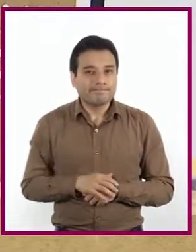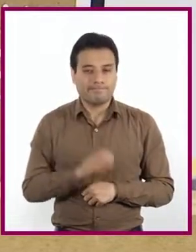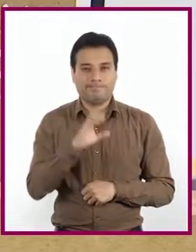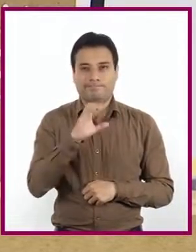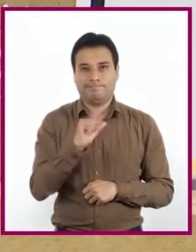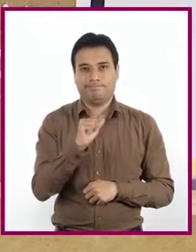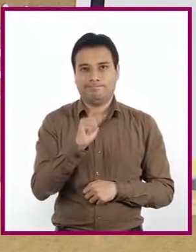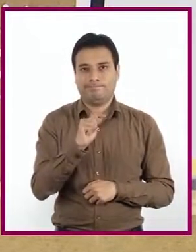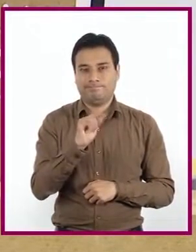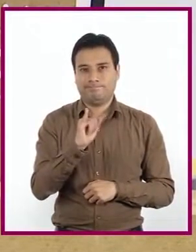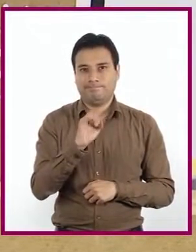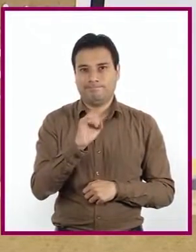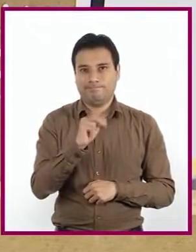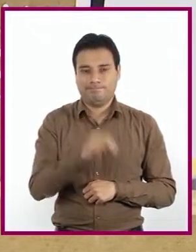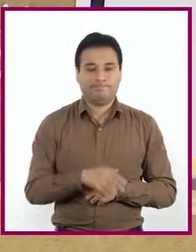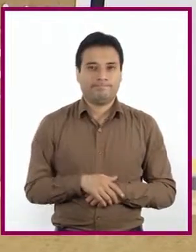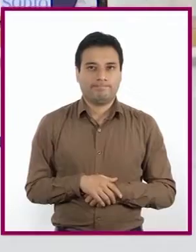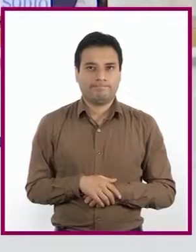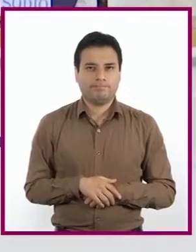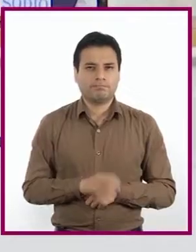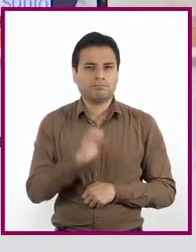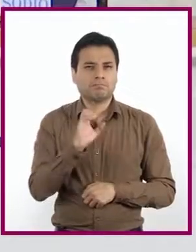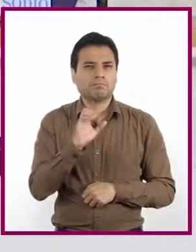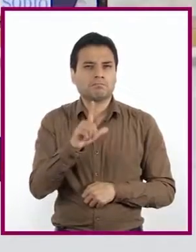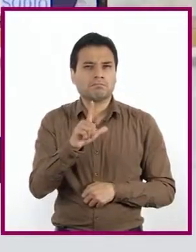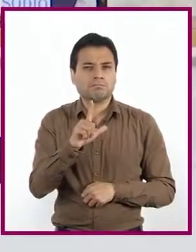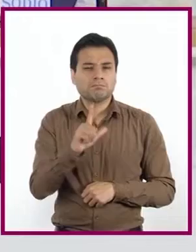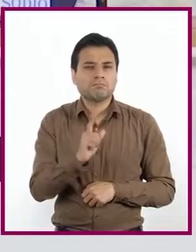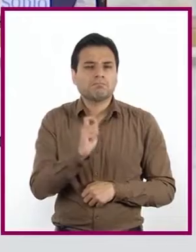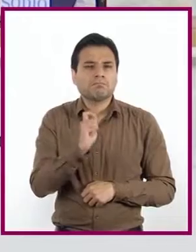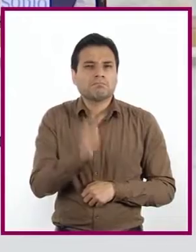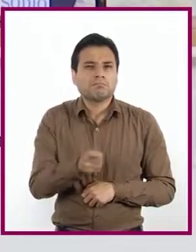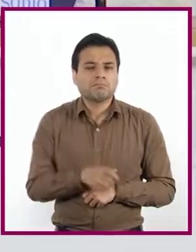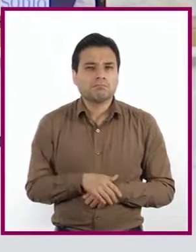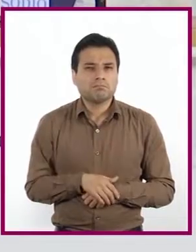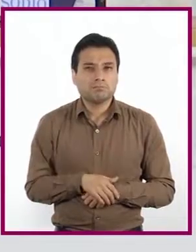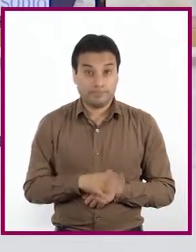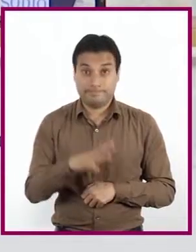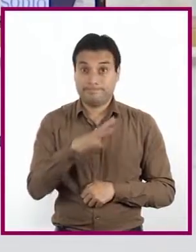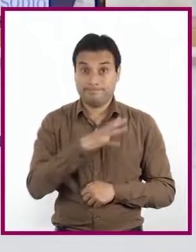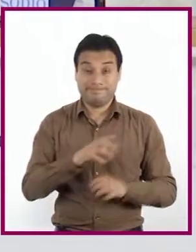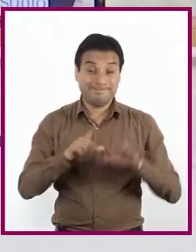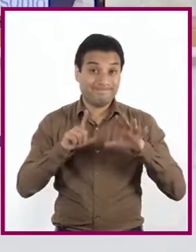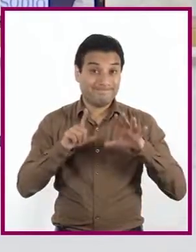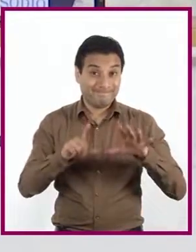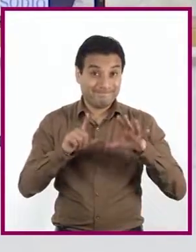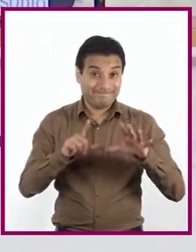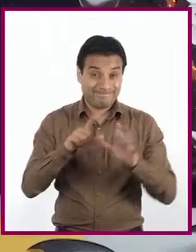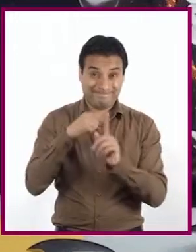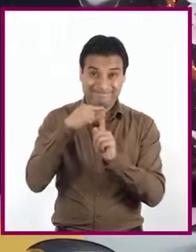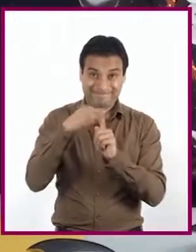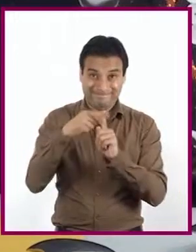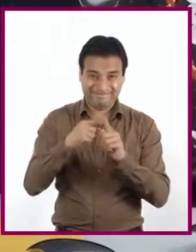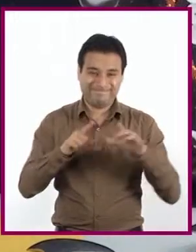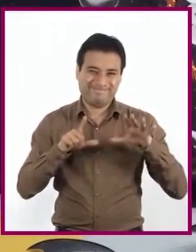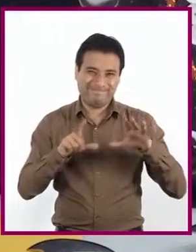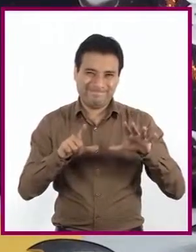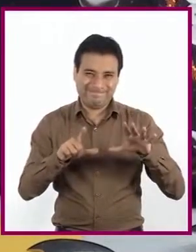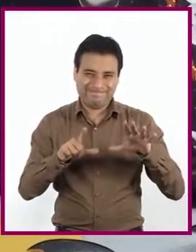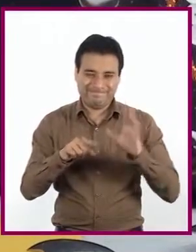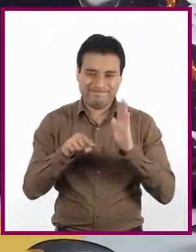catión. ¿Qué le sucedió al cloro? El cloro tenía 17 positivas y 17